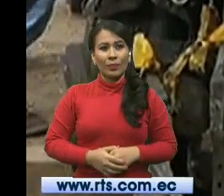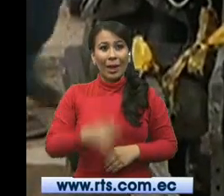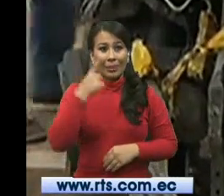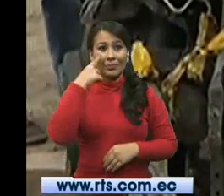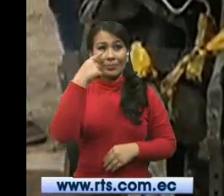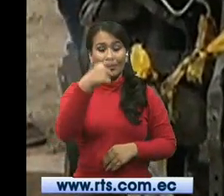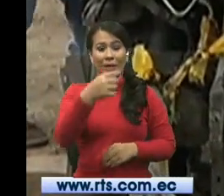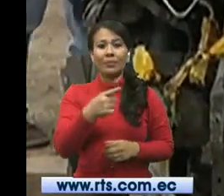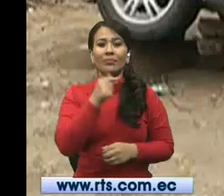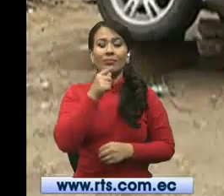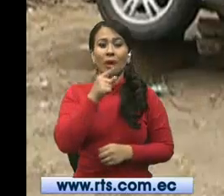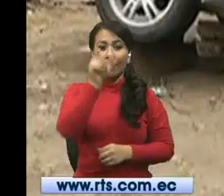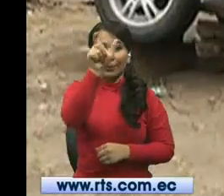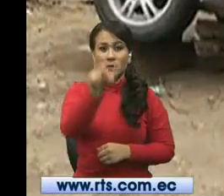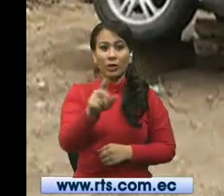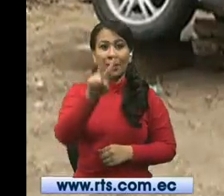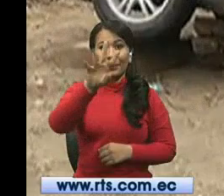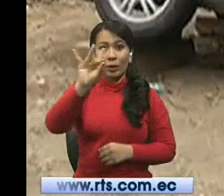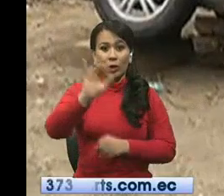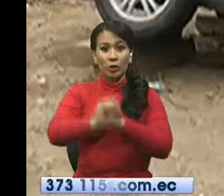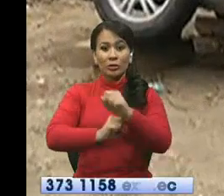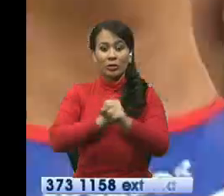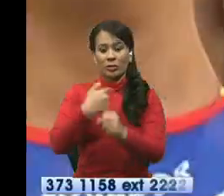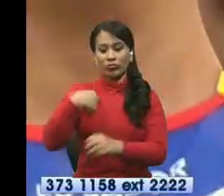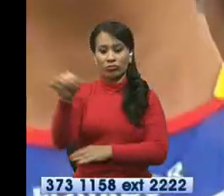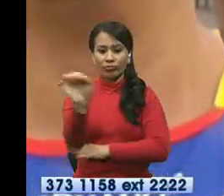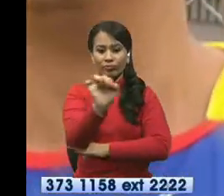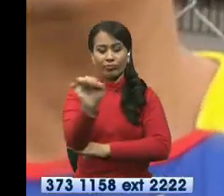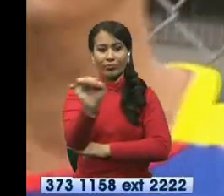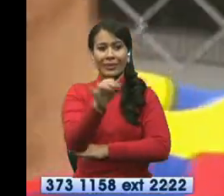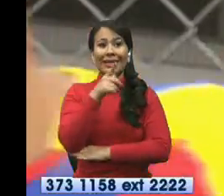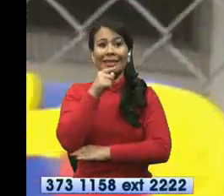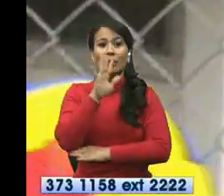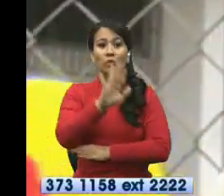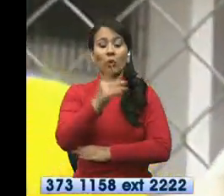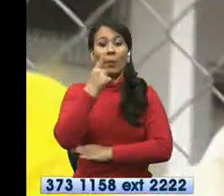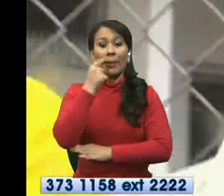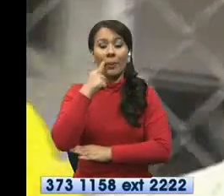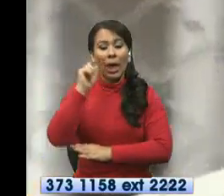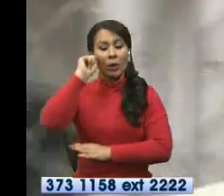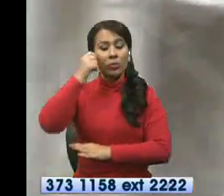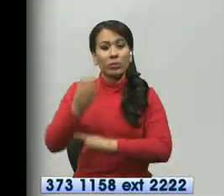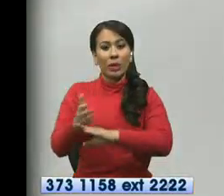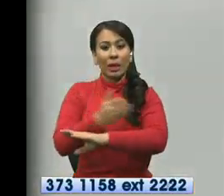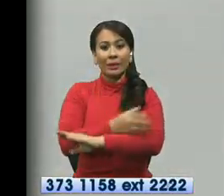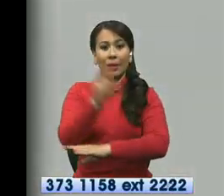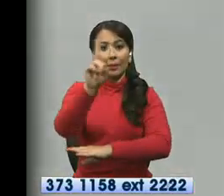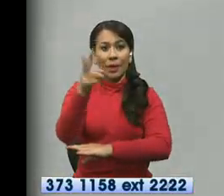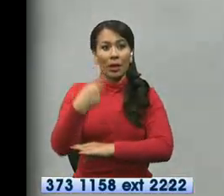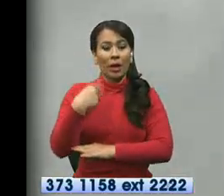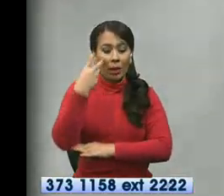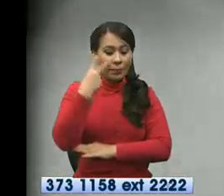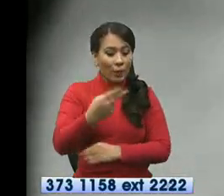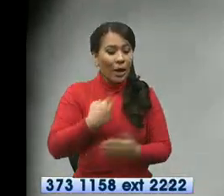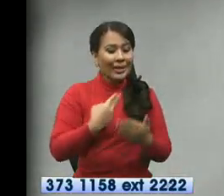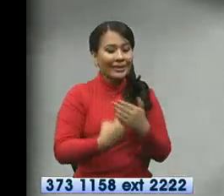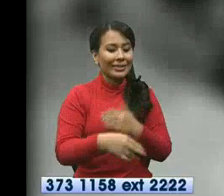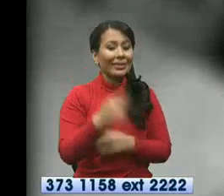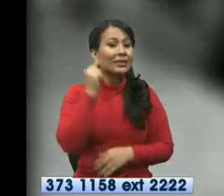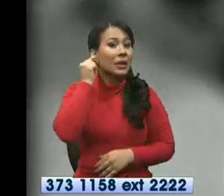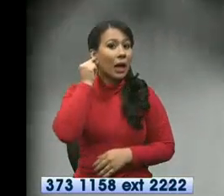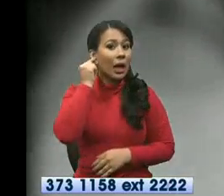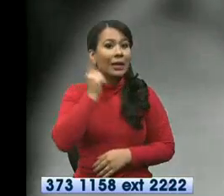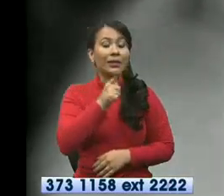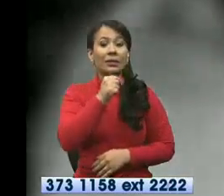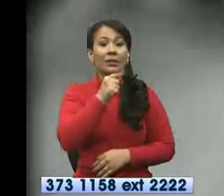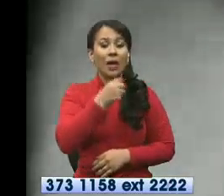Ismelia Gofea, de 28 años, era quien conducía el auto. Su progenitor recuerda que la noche del viernes vio por última vez a su hija, quien